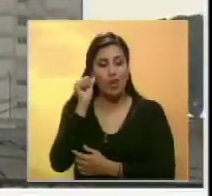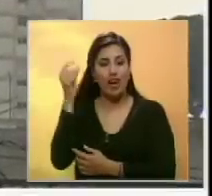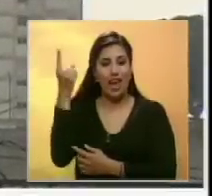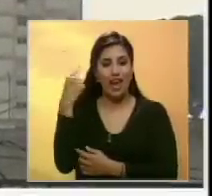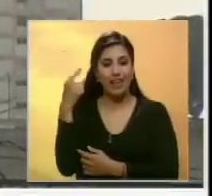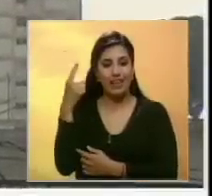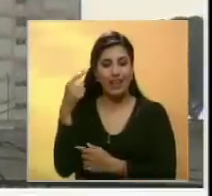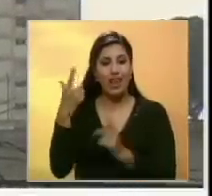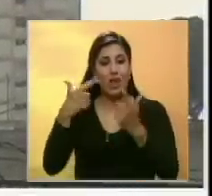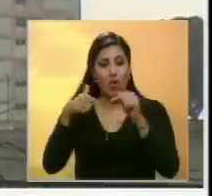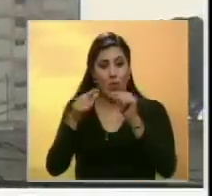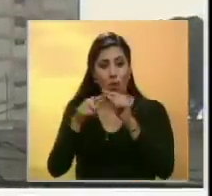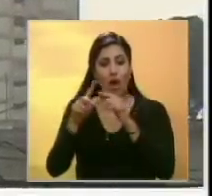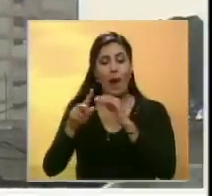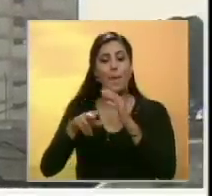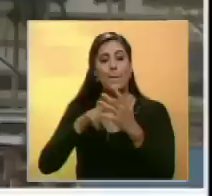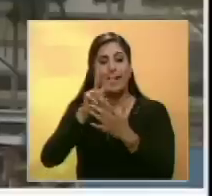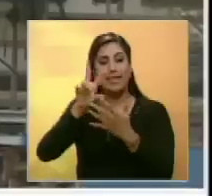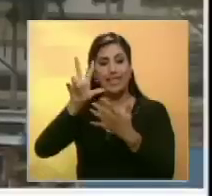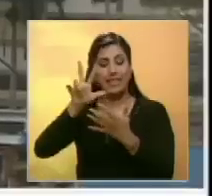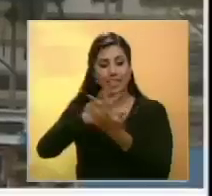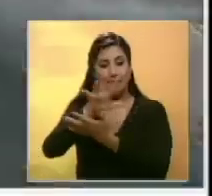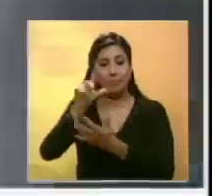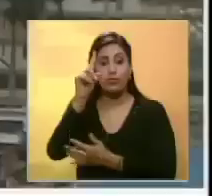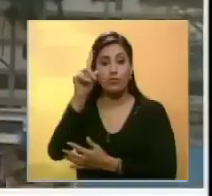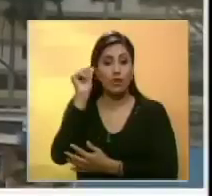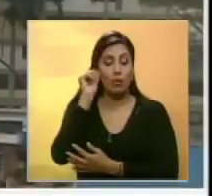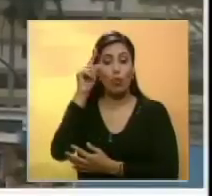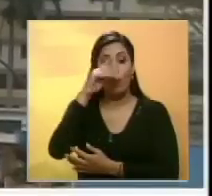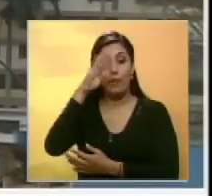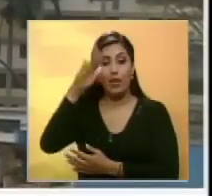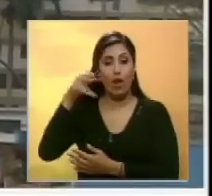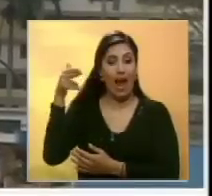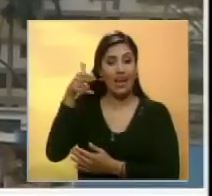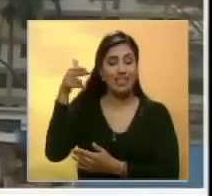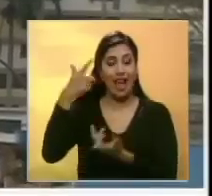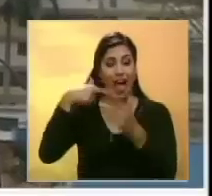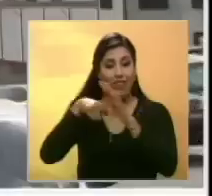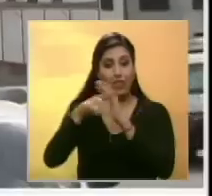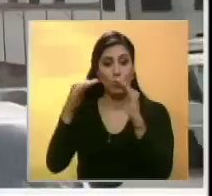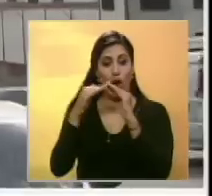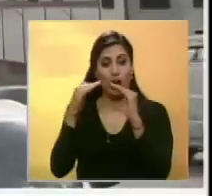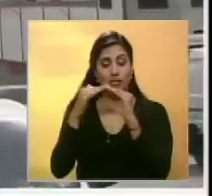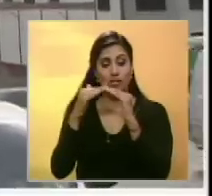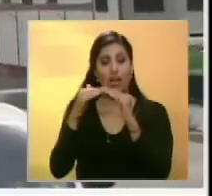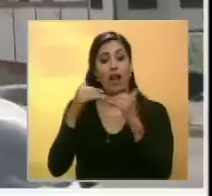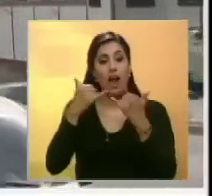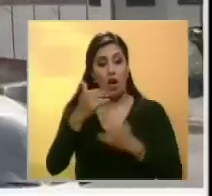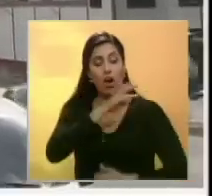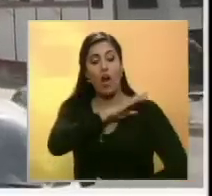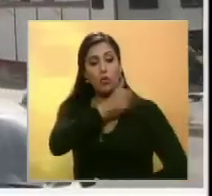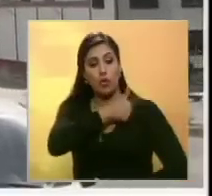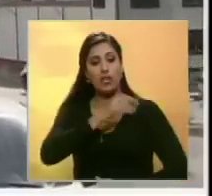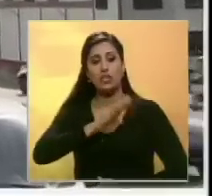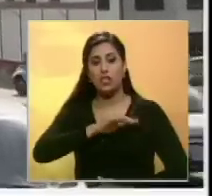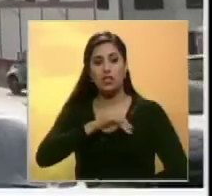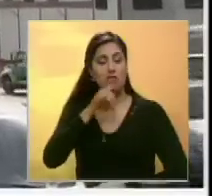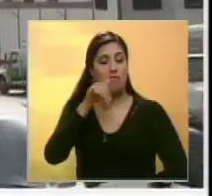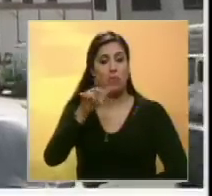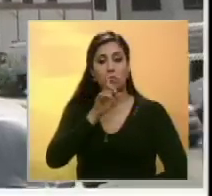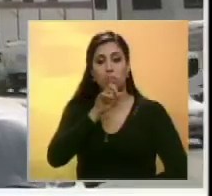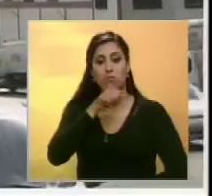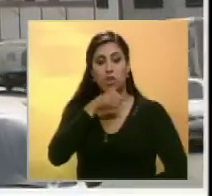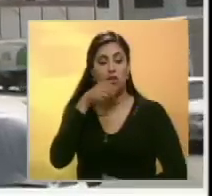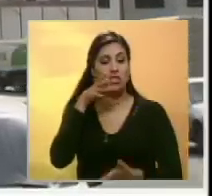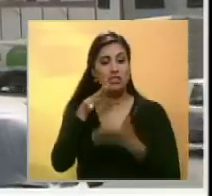bloque 24 de la parroquia 23 de enero, donde una mujer y una adolescente fueron asesinadas, autoridades de la Policía Científica no han aportado